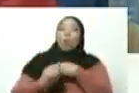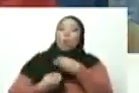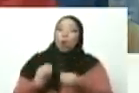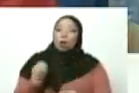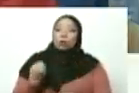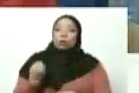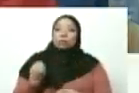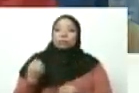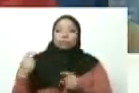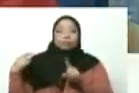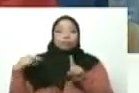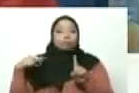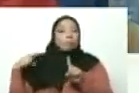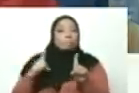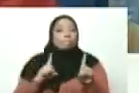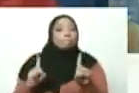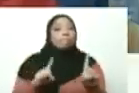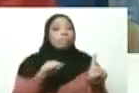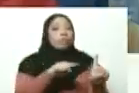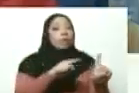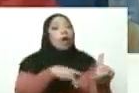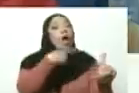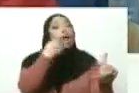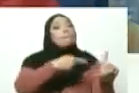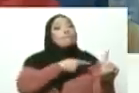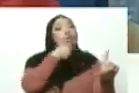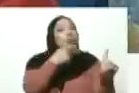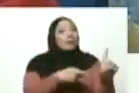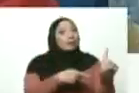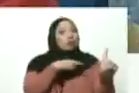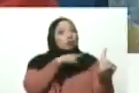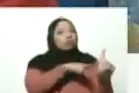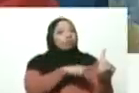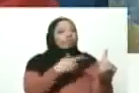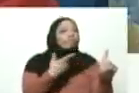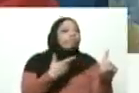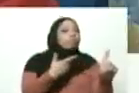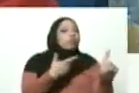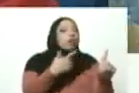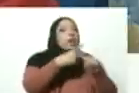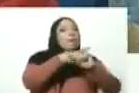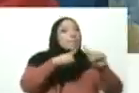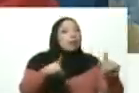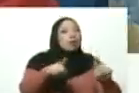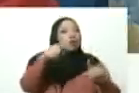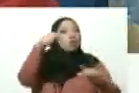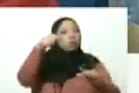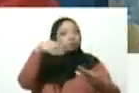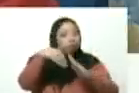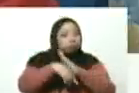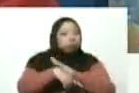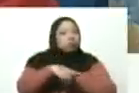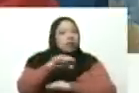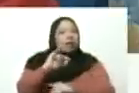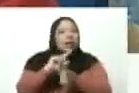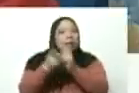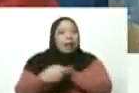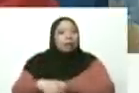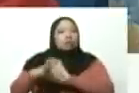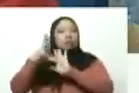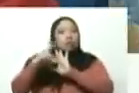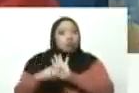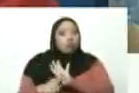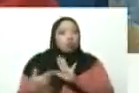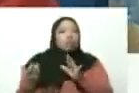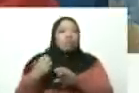perseguido político para tratar de evadir la acción de la justicia en delitos de corrupción estafa legitimación